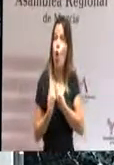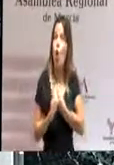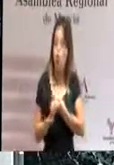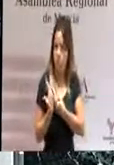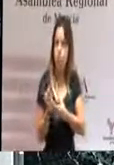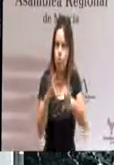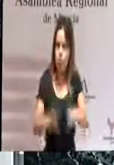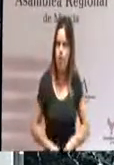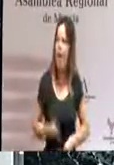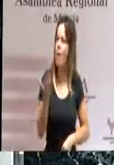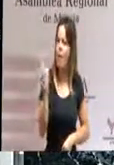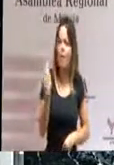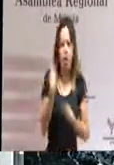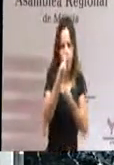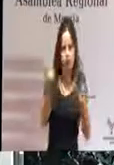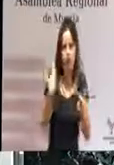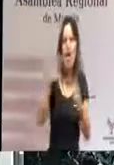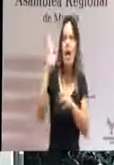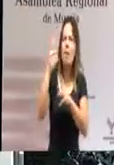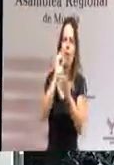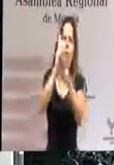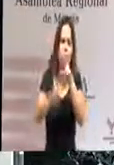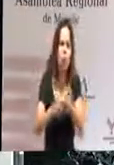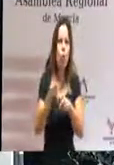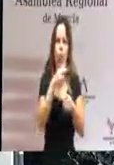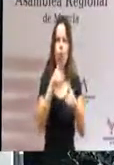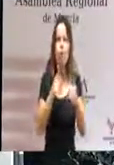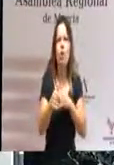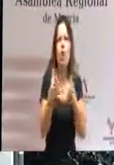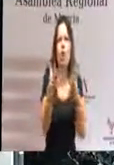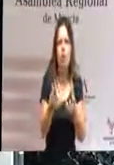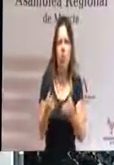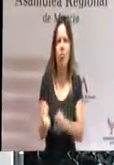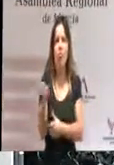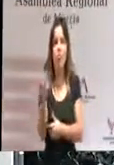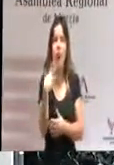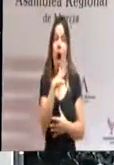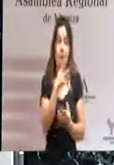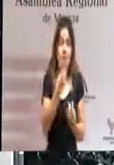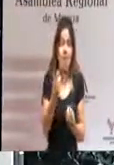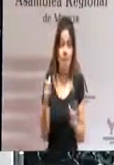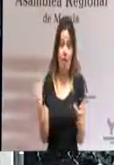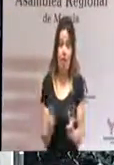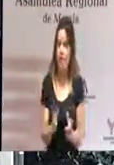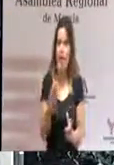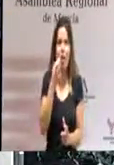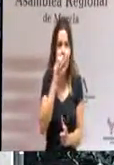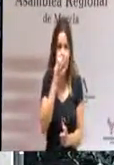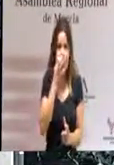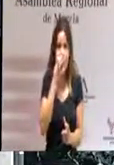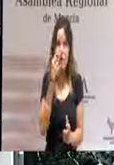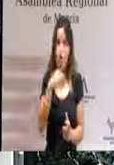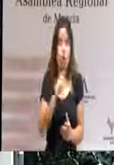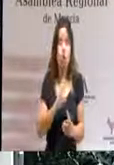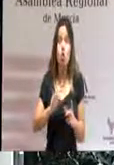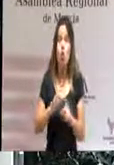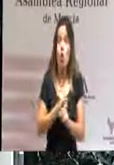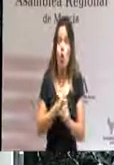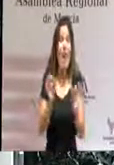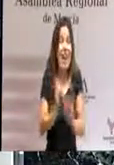olvidando el pasado. El cambio climático, el avance desértico y nuestra escasez de agua son una realidad que nunca resolveremos desde